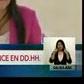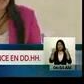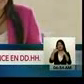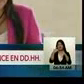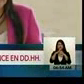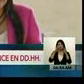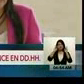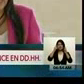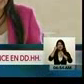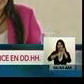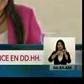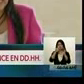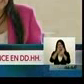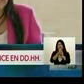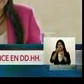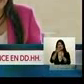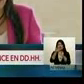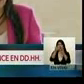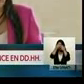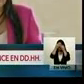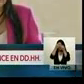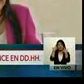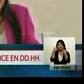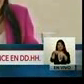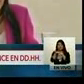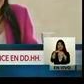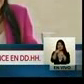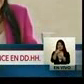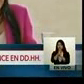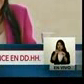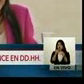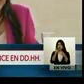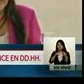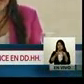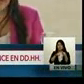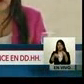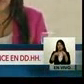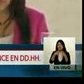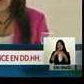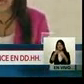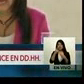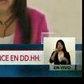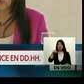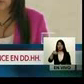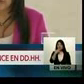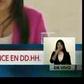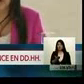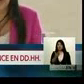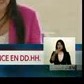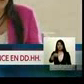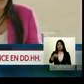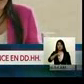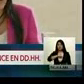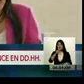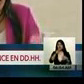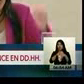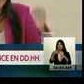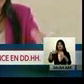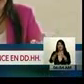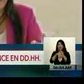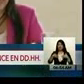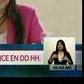internacional en materia de amnistía y en ese sentido solicitamos a primera hora del día de hoy al alto comisionado de los